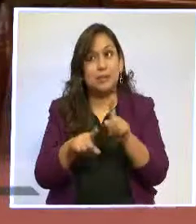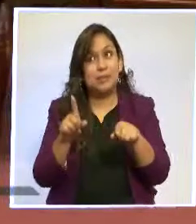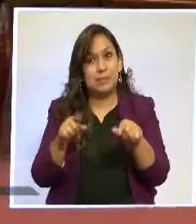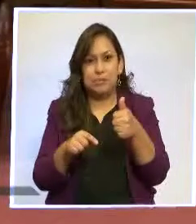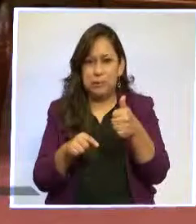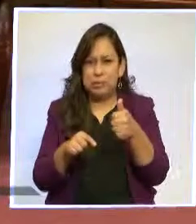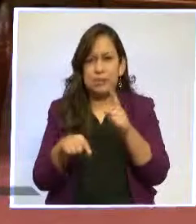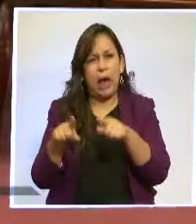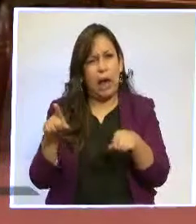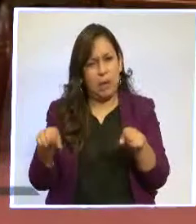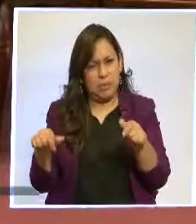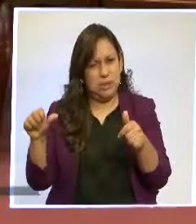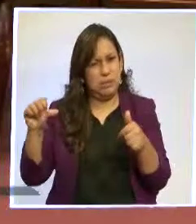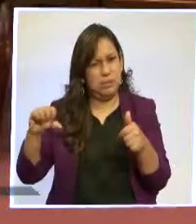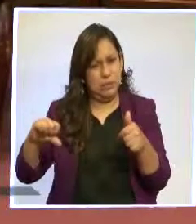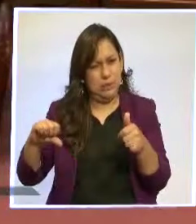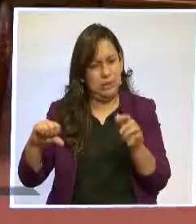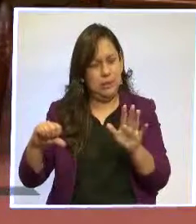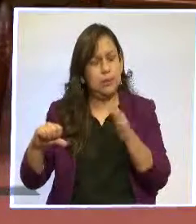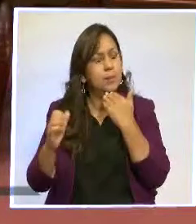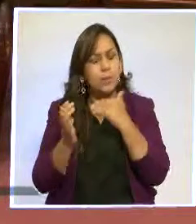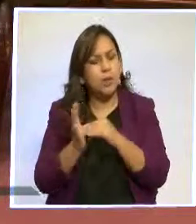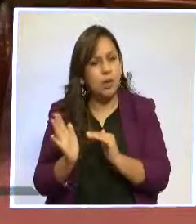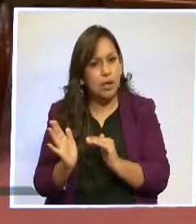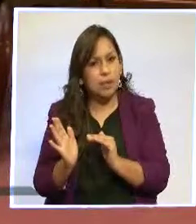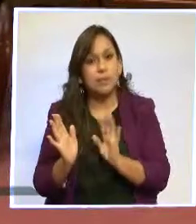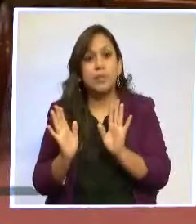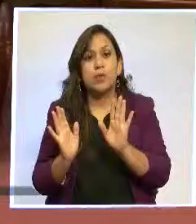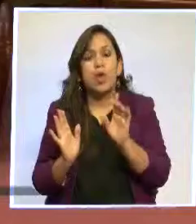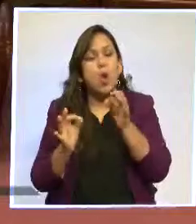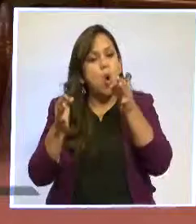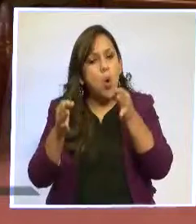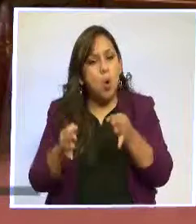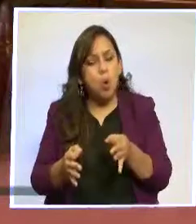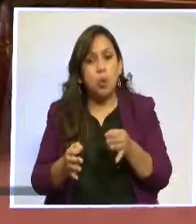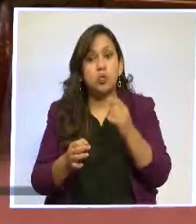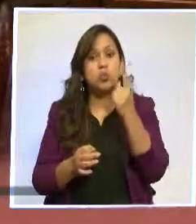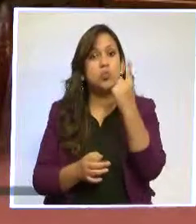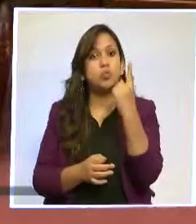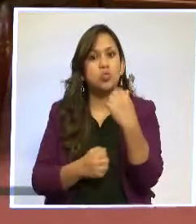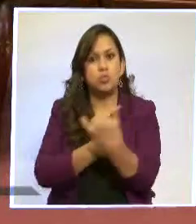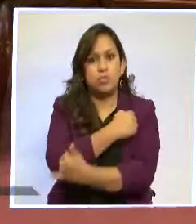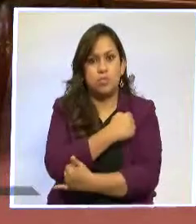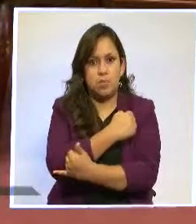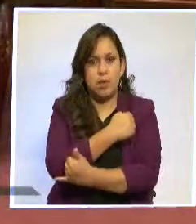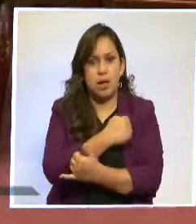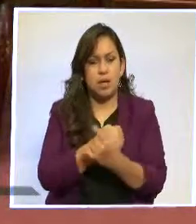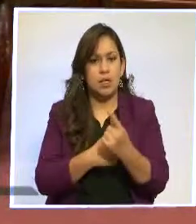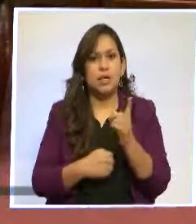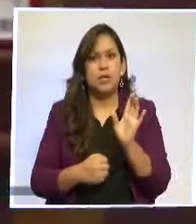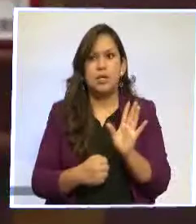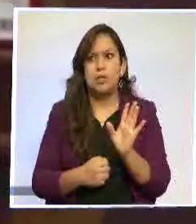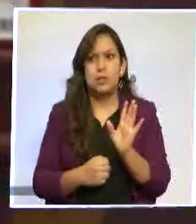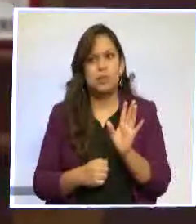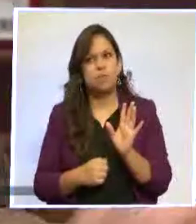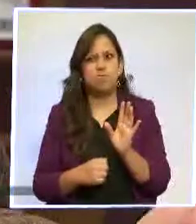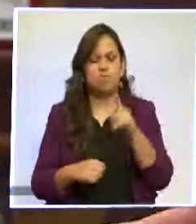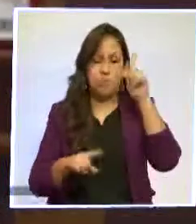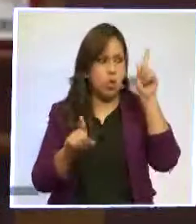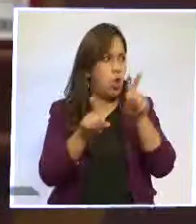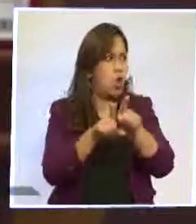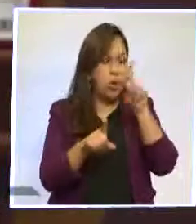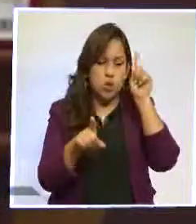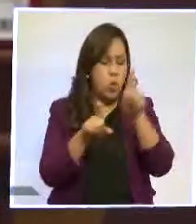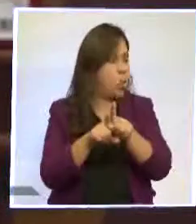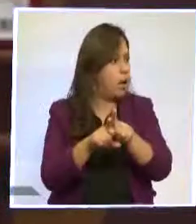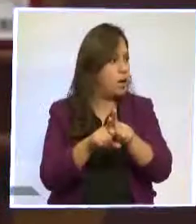los consensos también implica el que un solo país esté en disenso para que no exista consenso, porque la regla del consenso se basa en que